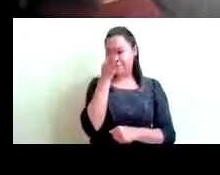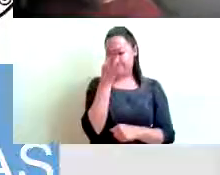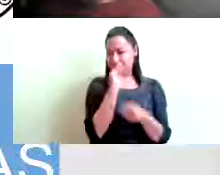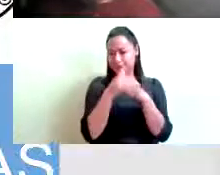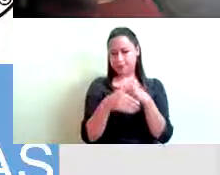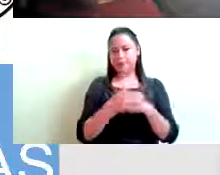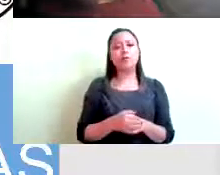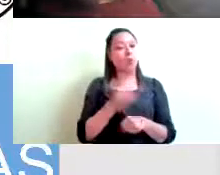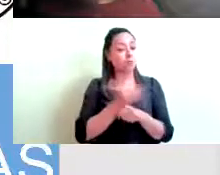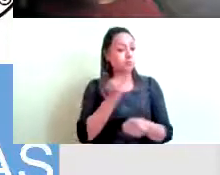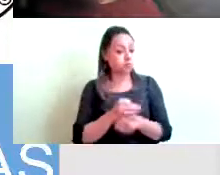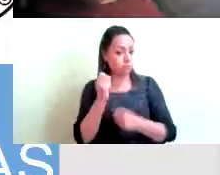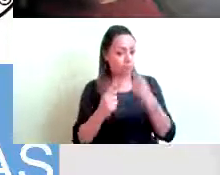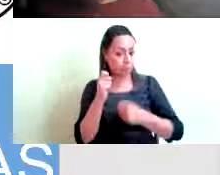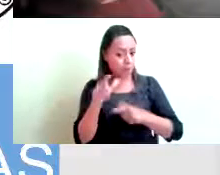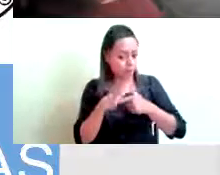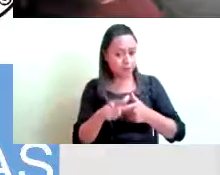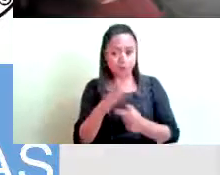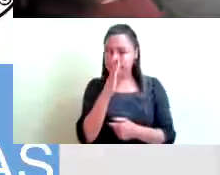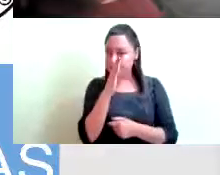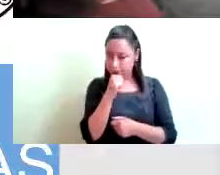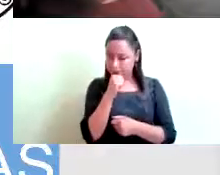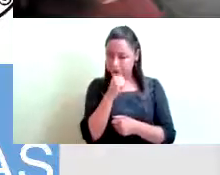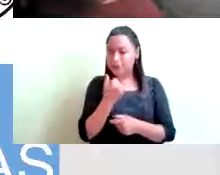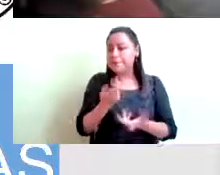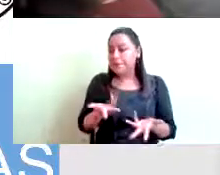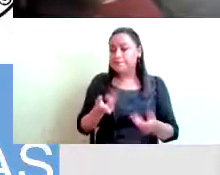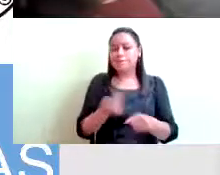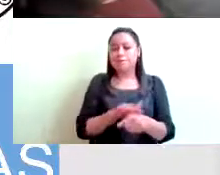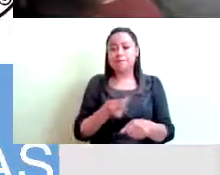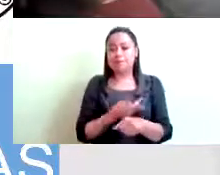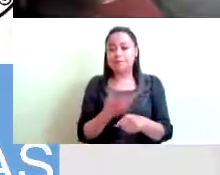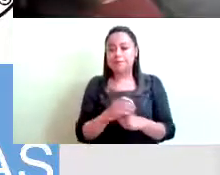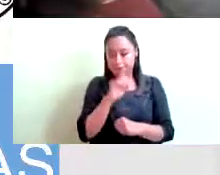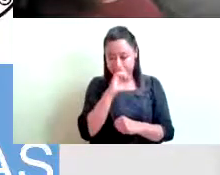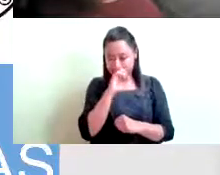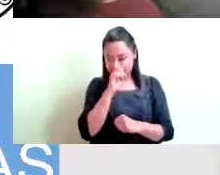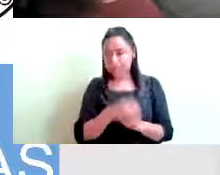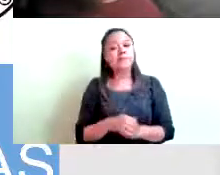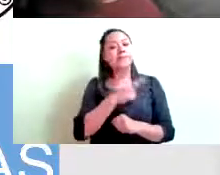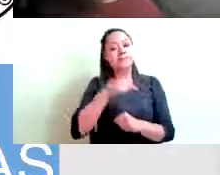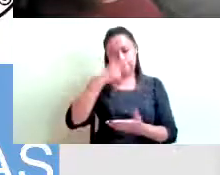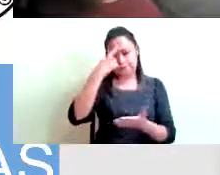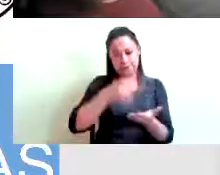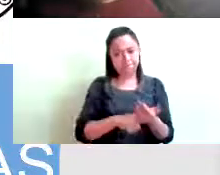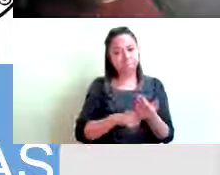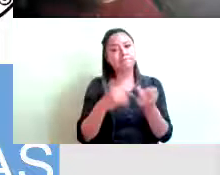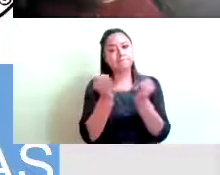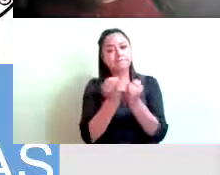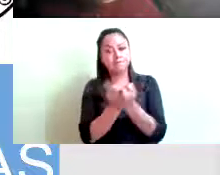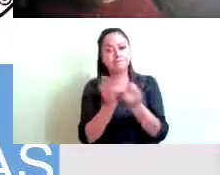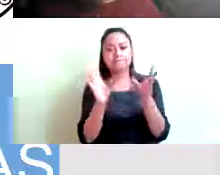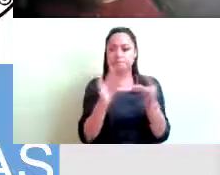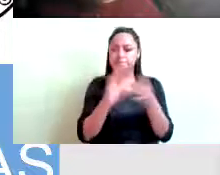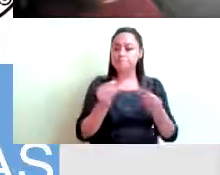puede continuar, que también hemos dicho, o sea, tenemos un gran panorama de qué debería hacerse, pero creemos que también debe hablarse de qué